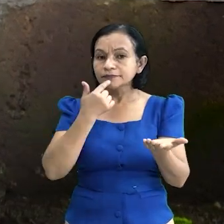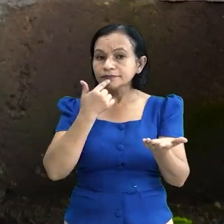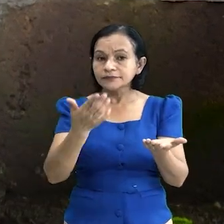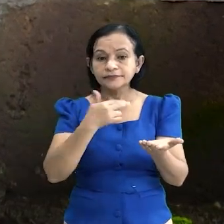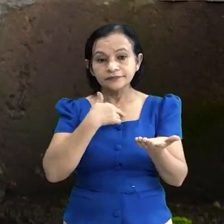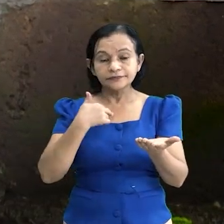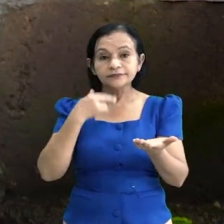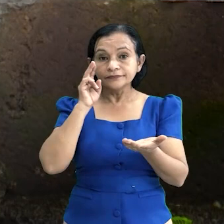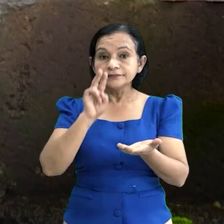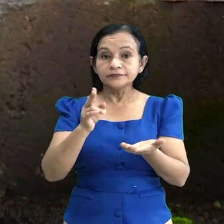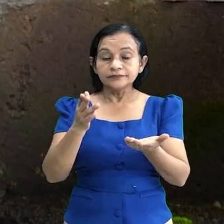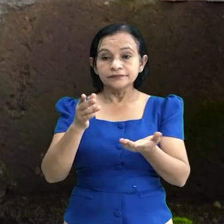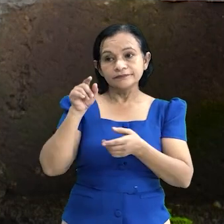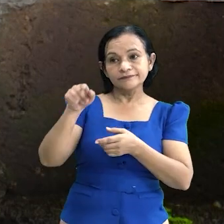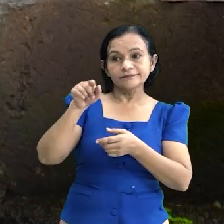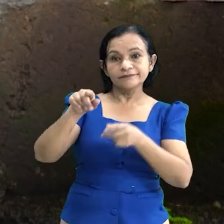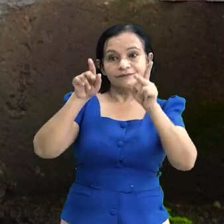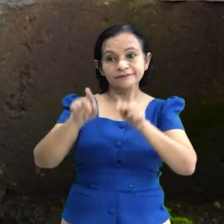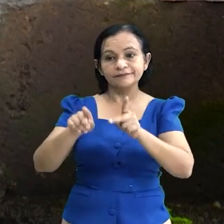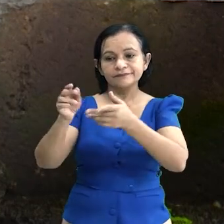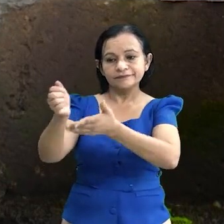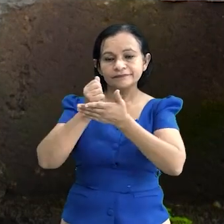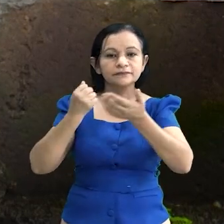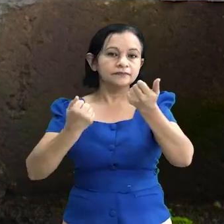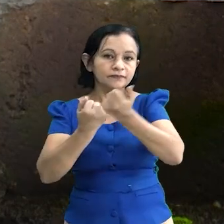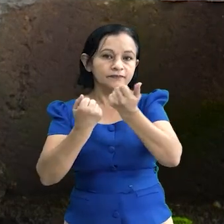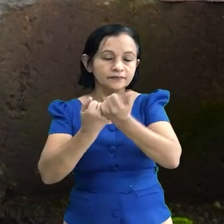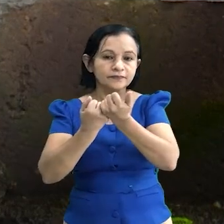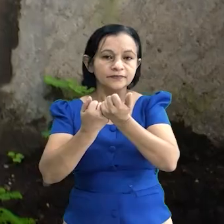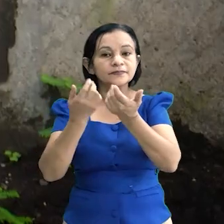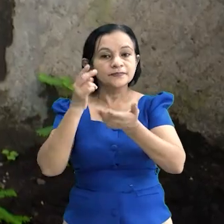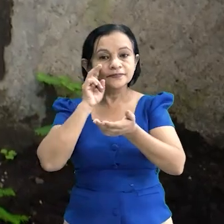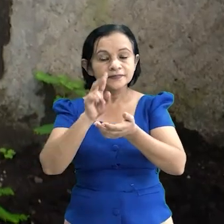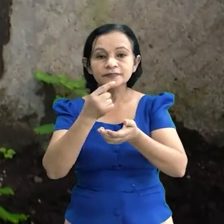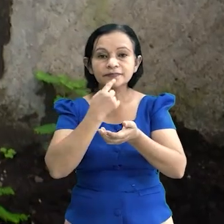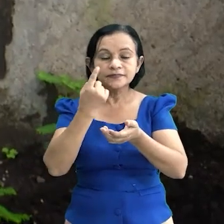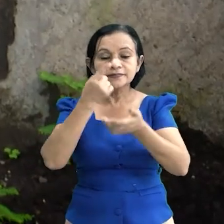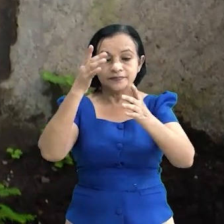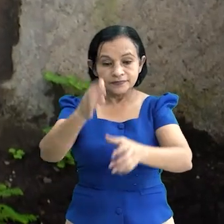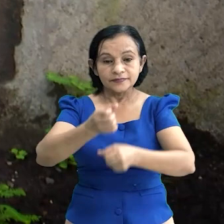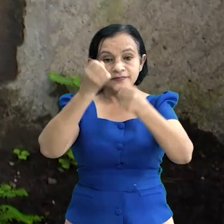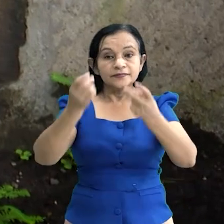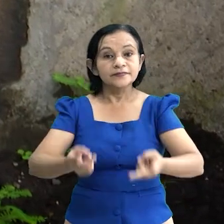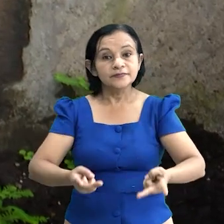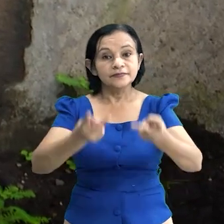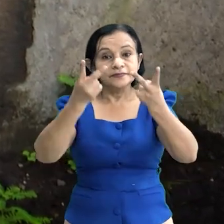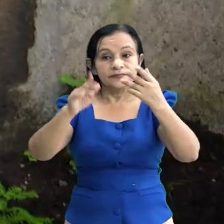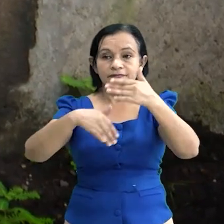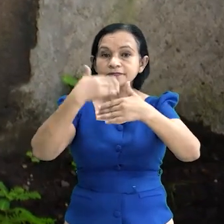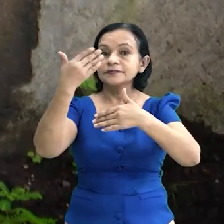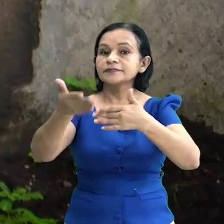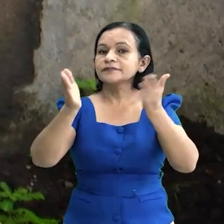decimos nosotros, ve, hay alguien que los apoya, los vienen a ver. Primero hay que salvar la vida y después el